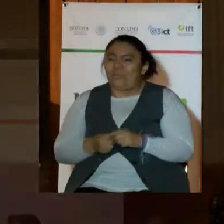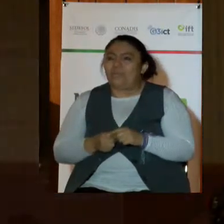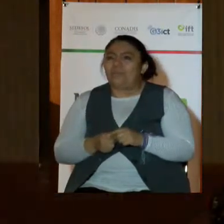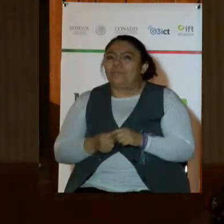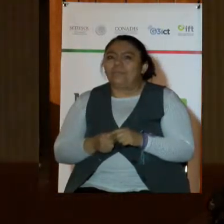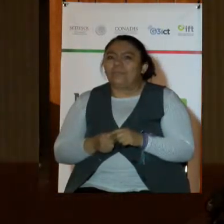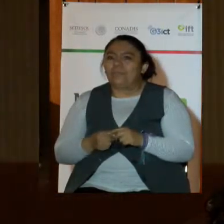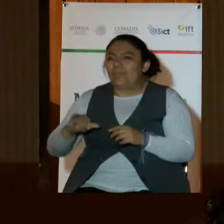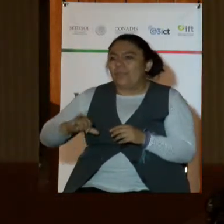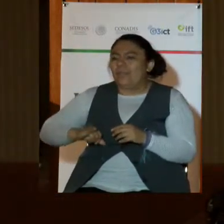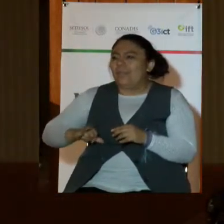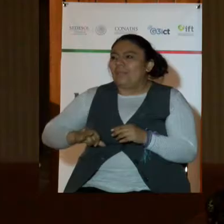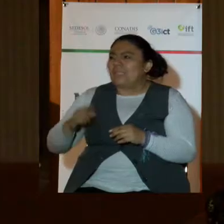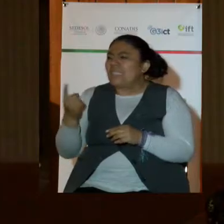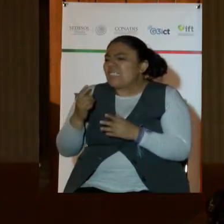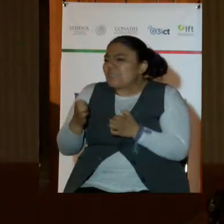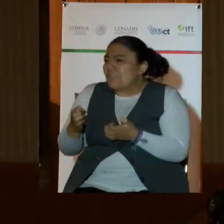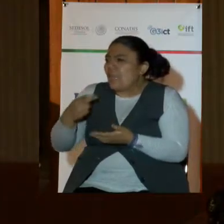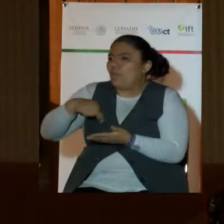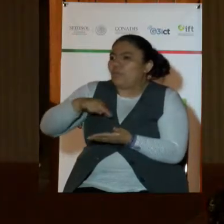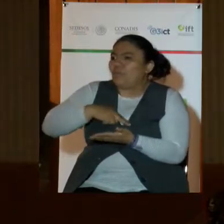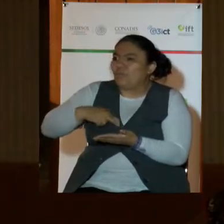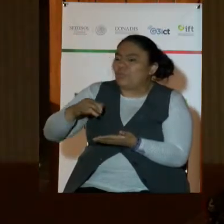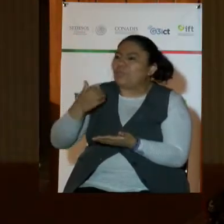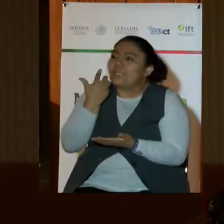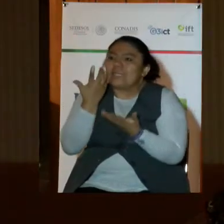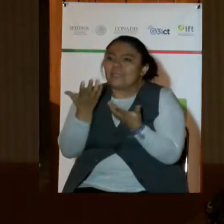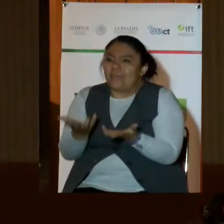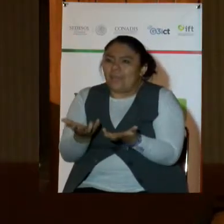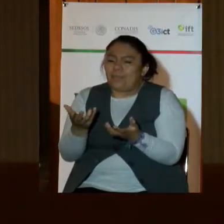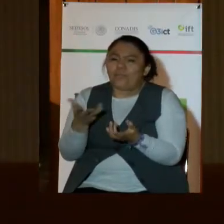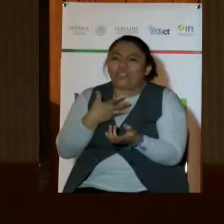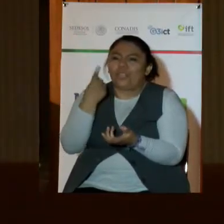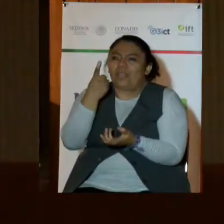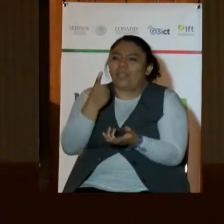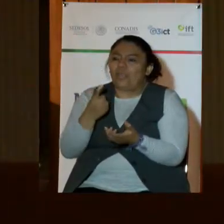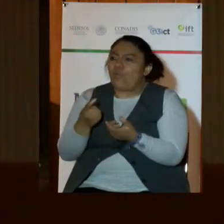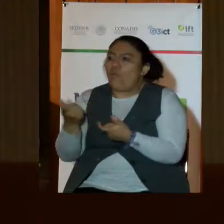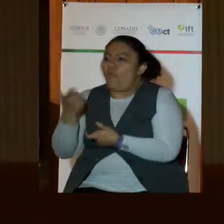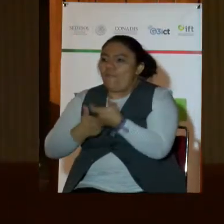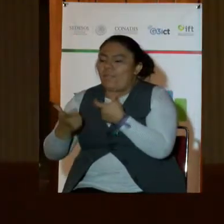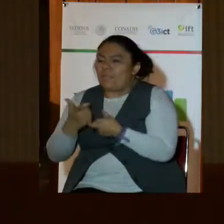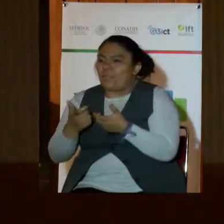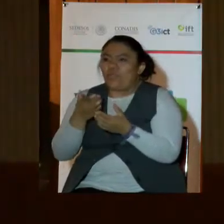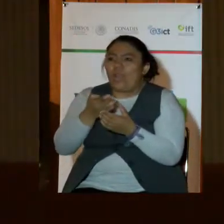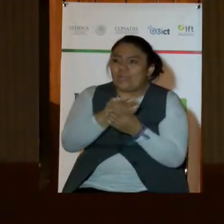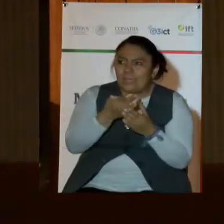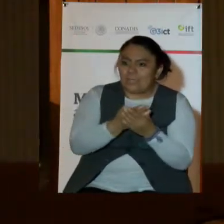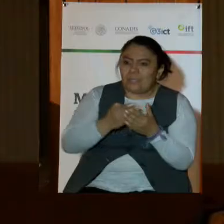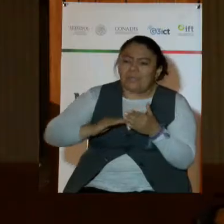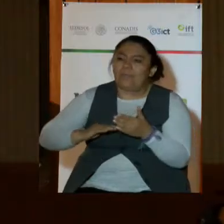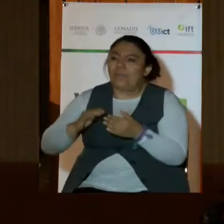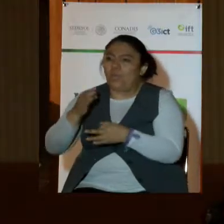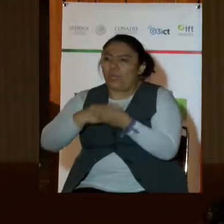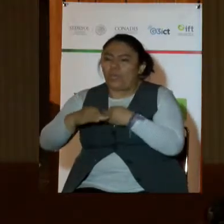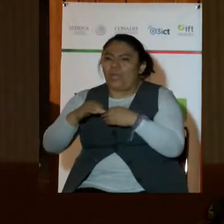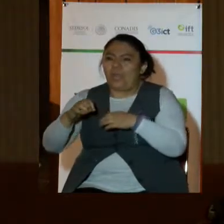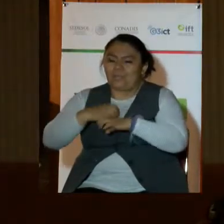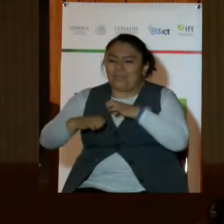¿Cómo hacer para que pequeñas organizaciones de la sociedad civil o empresas micro y